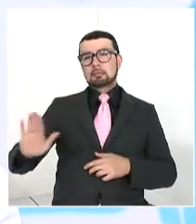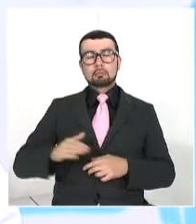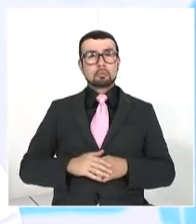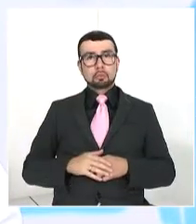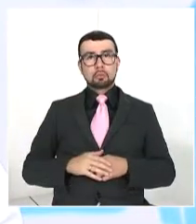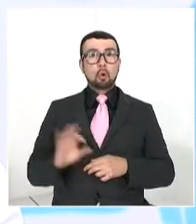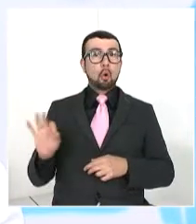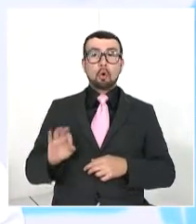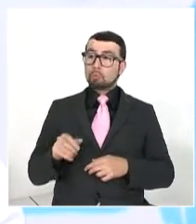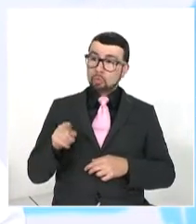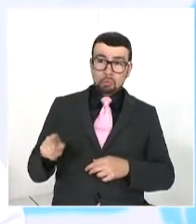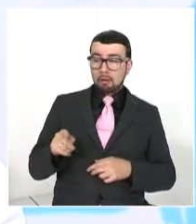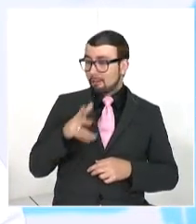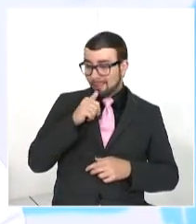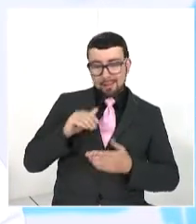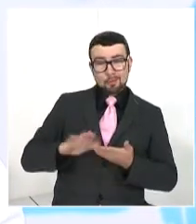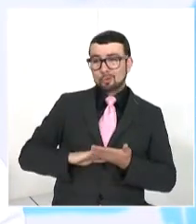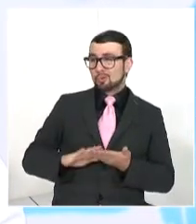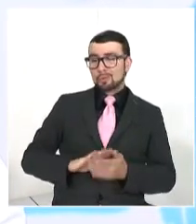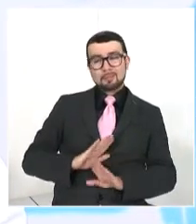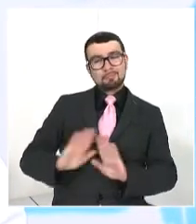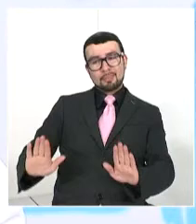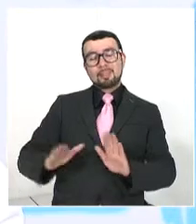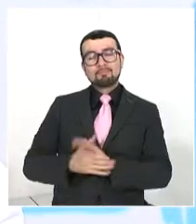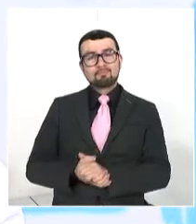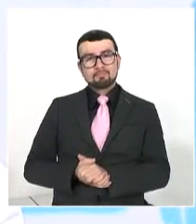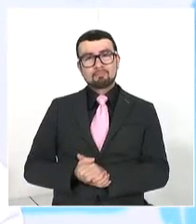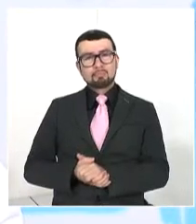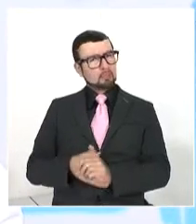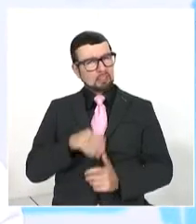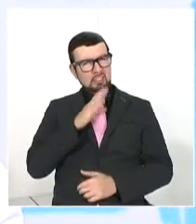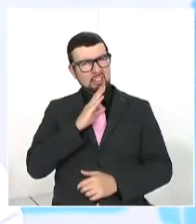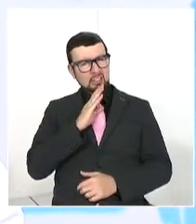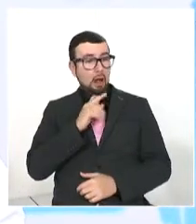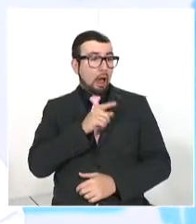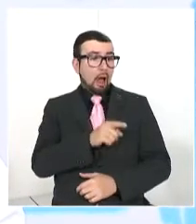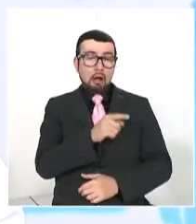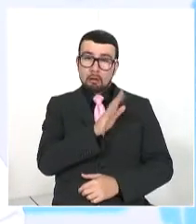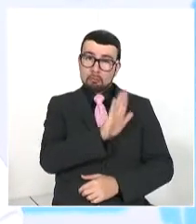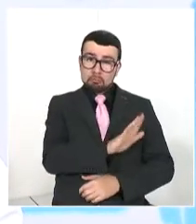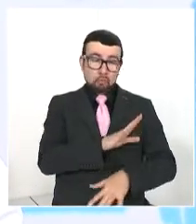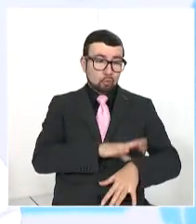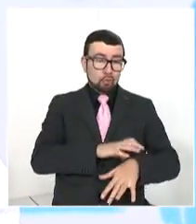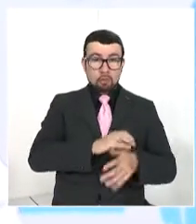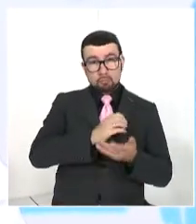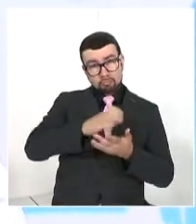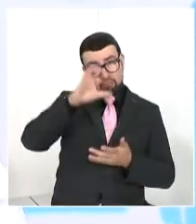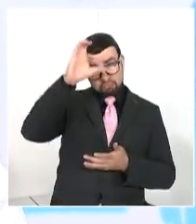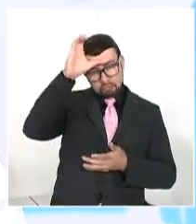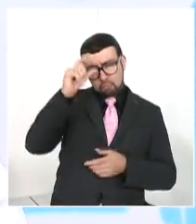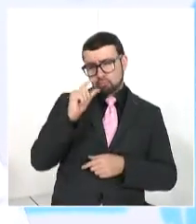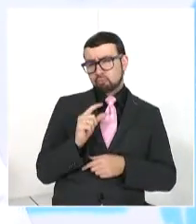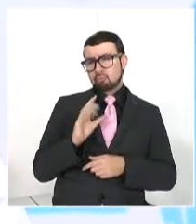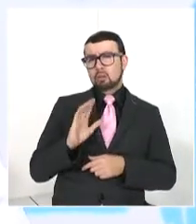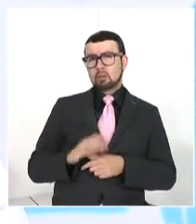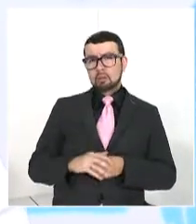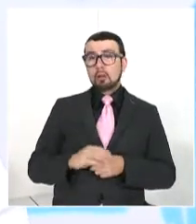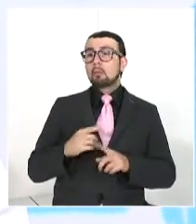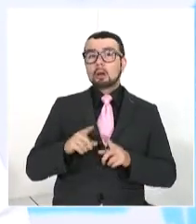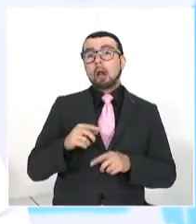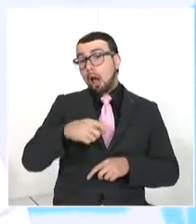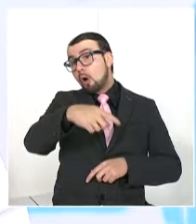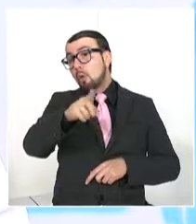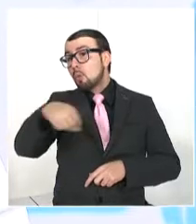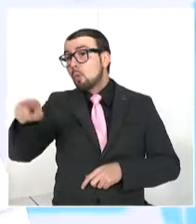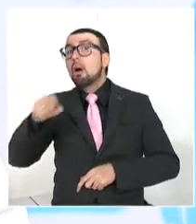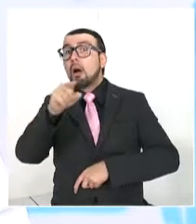tiene tratamiento. ¿Para quién? Para el que lo está tratando en ese momento. ¿Por qué le cierran las puertas a un paciente donde hay tantas cosas